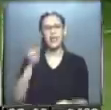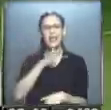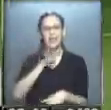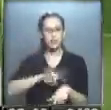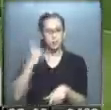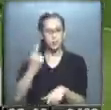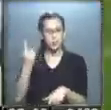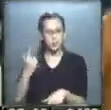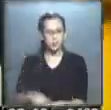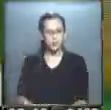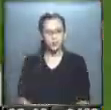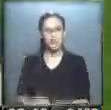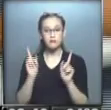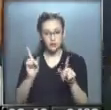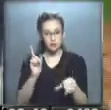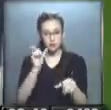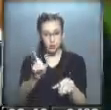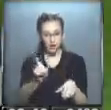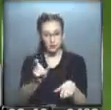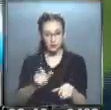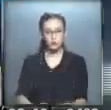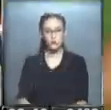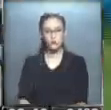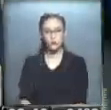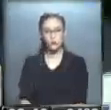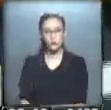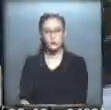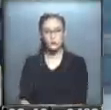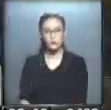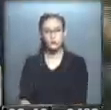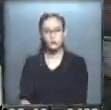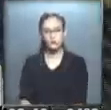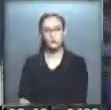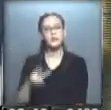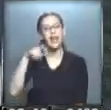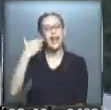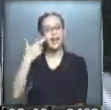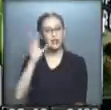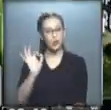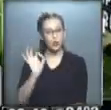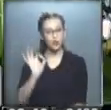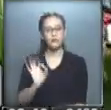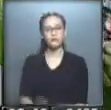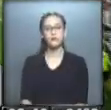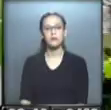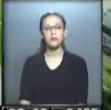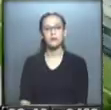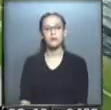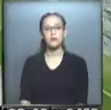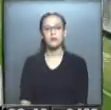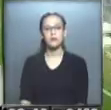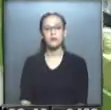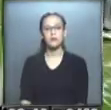minutos de esa misma etapa, 6 más tarde, iba a aparecer Ariel Agüero para decretar la igualdad parcial y